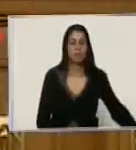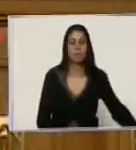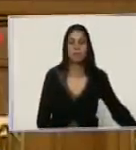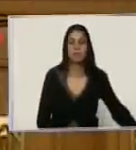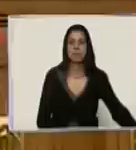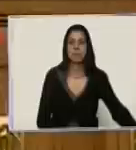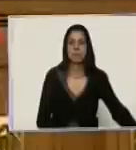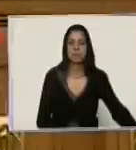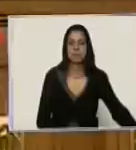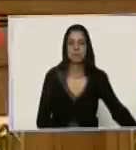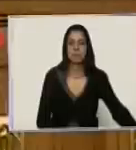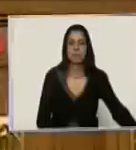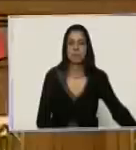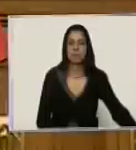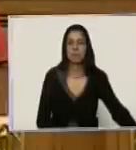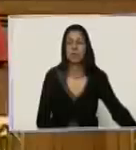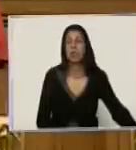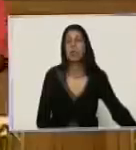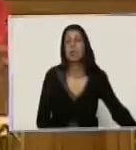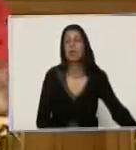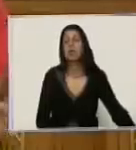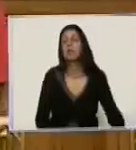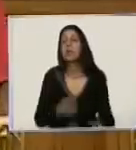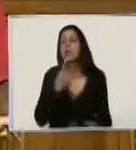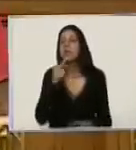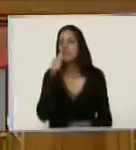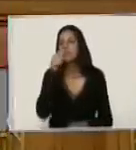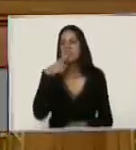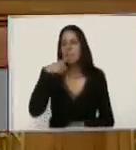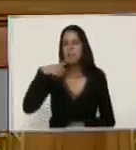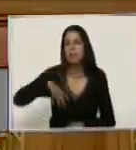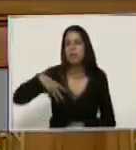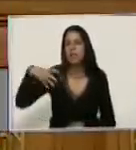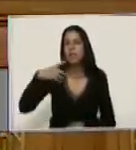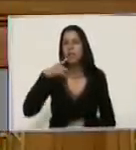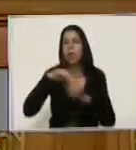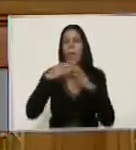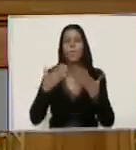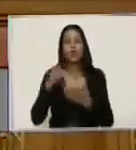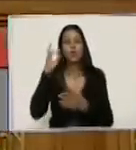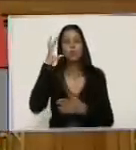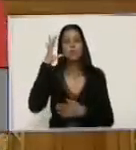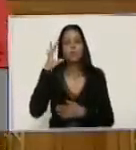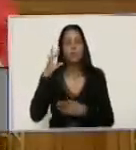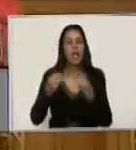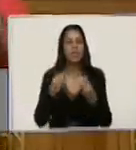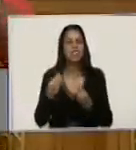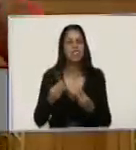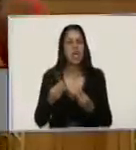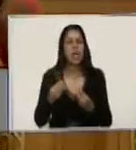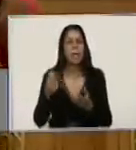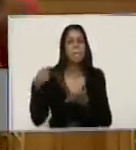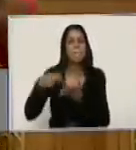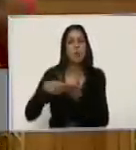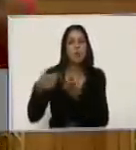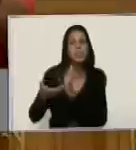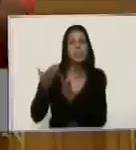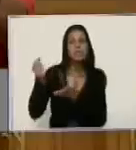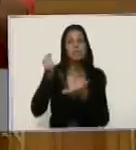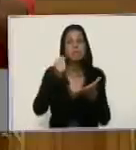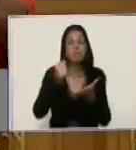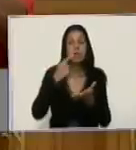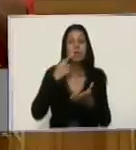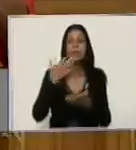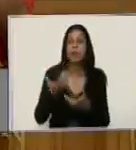Eso es público. Entonces, ¿qué hizo la oligarquía mundial? Crearon unas multas donde lo que tú ganas